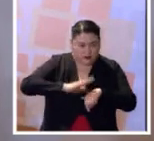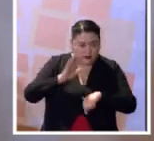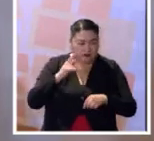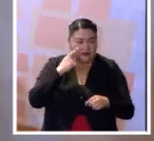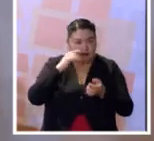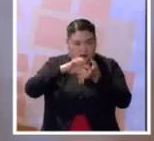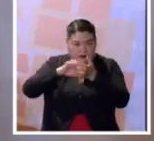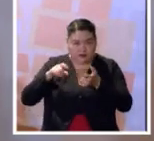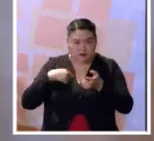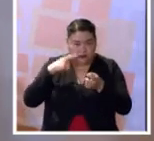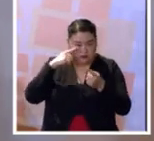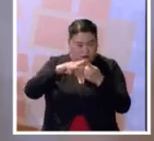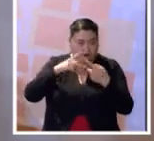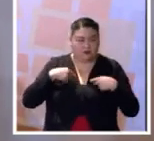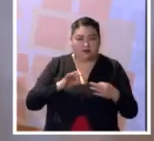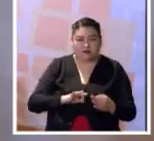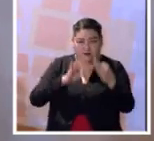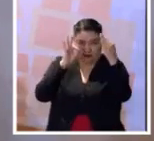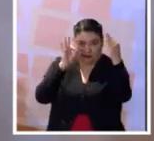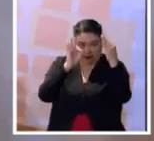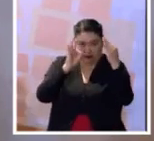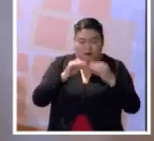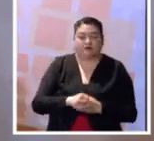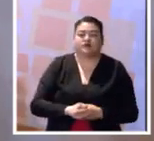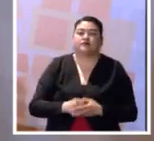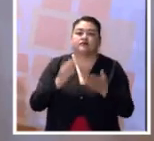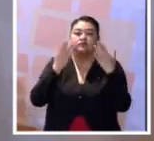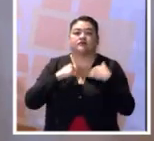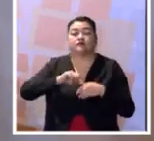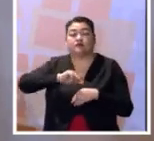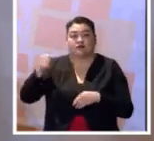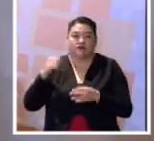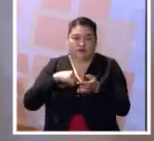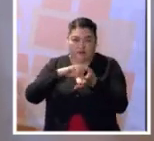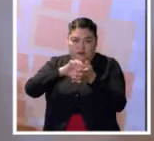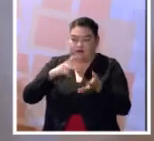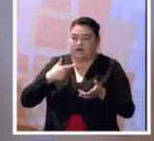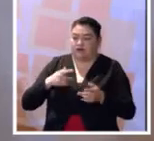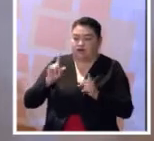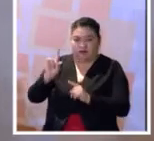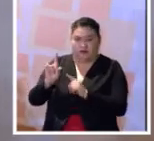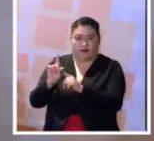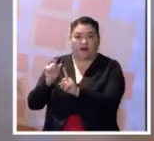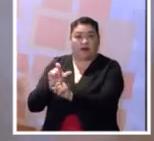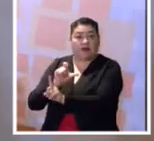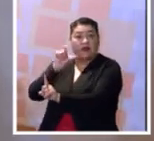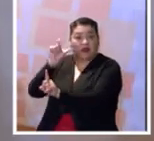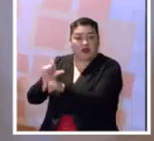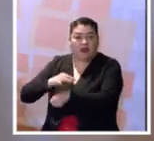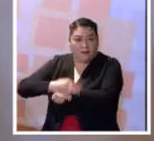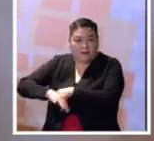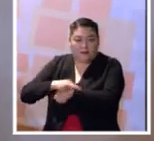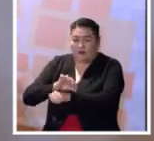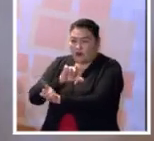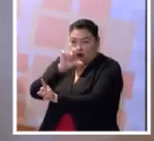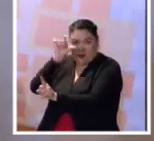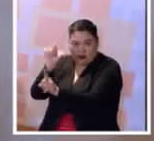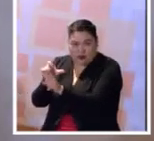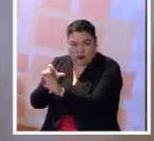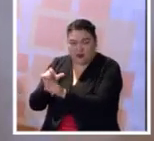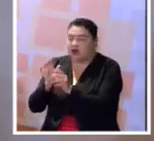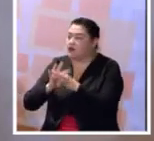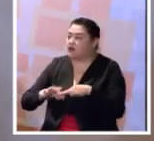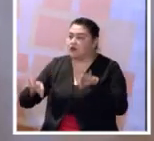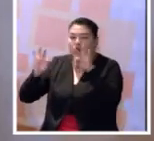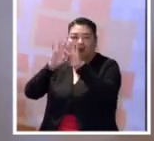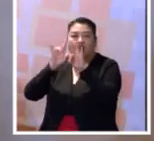en el acceso. Y luego, por ejemplo, si hay medidas de protección, que se cautele que efectivamente se están cumpliendo esas medidas